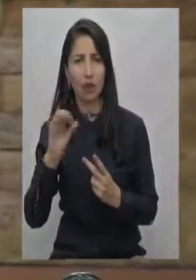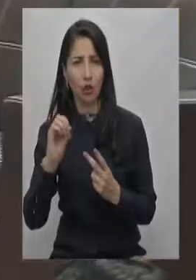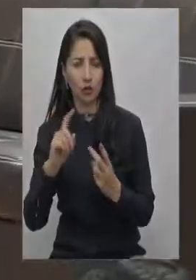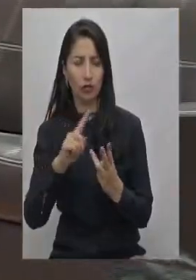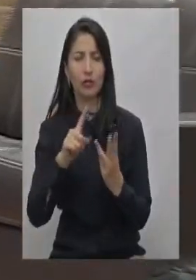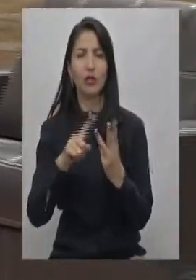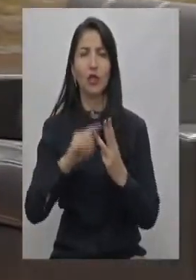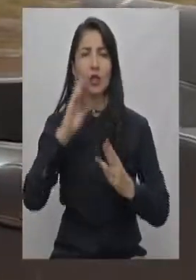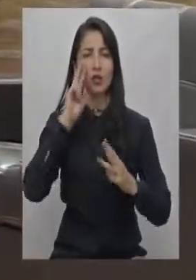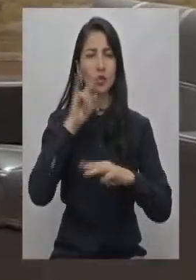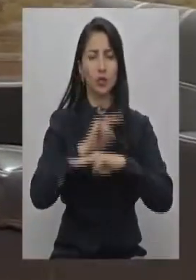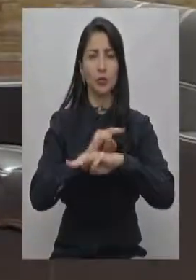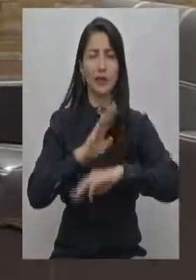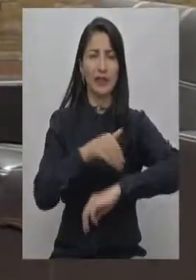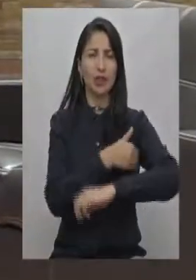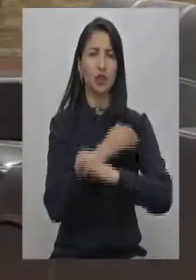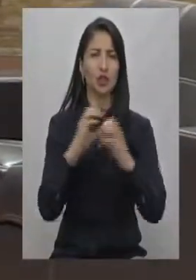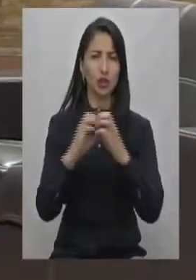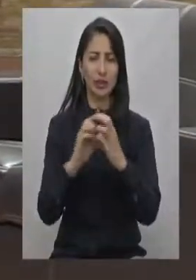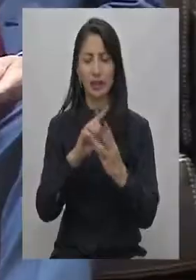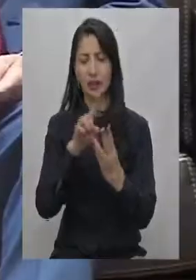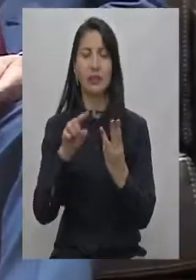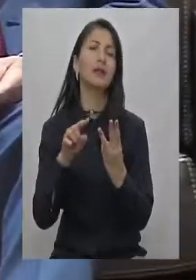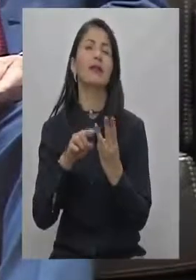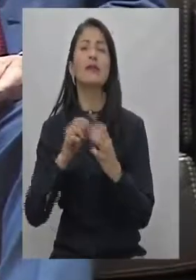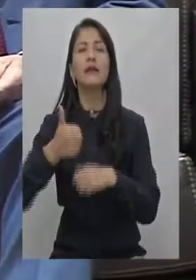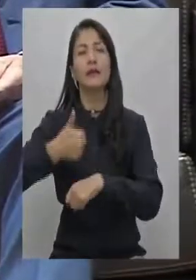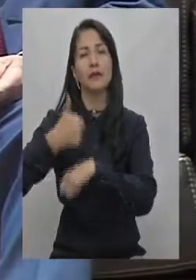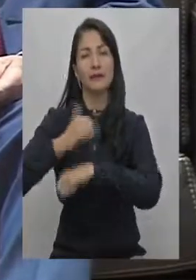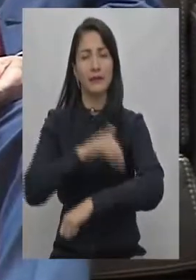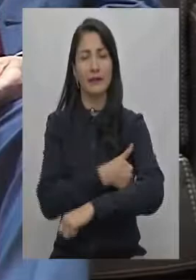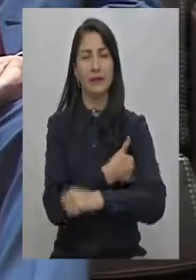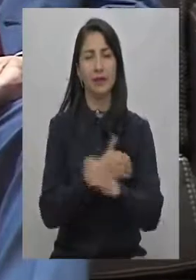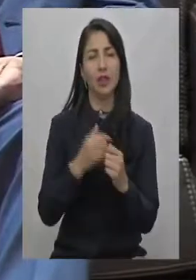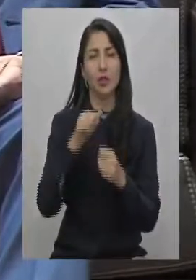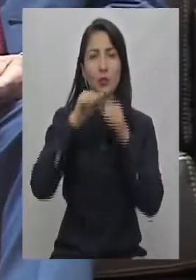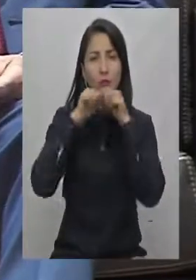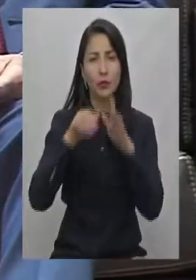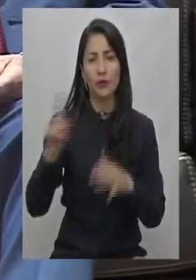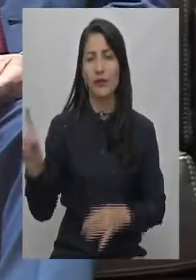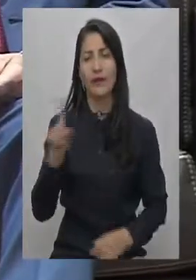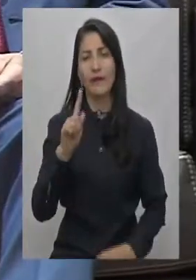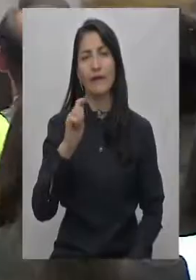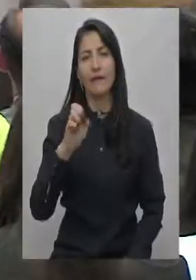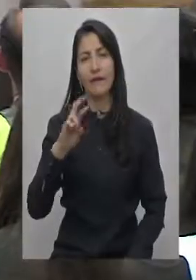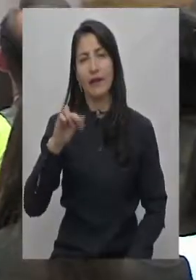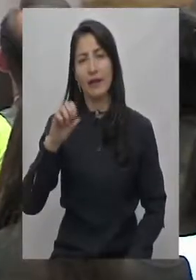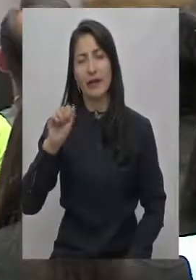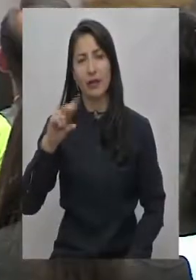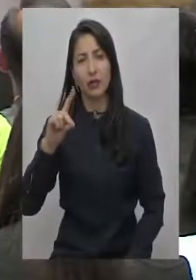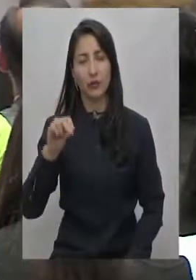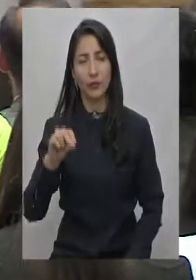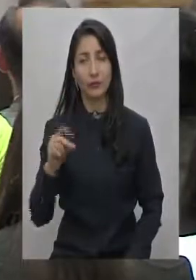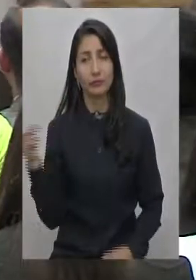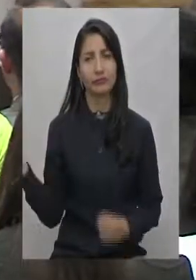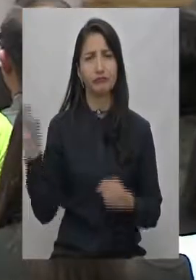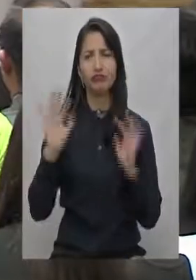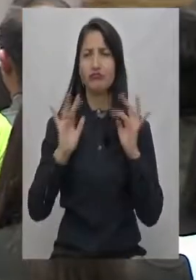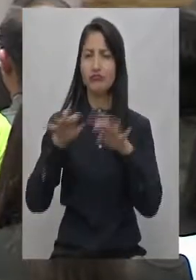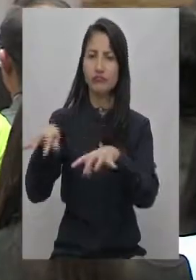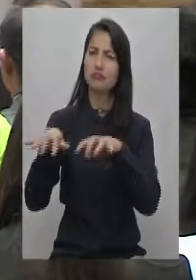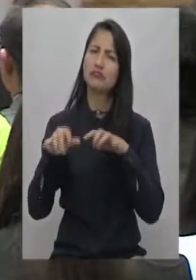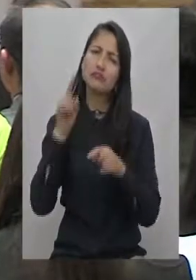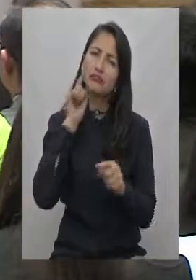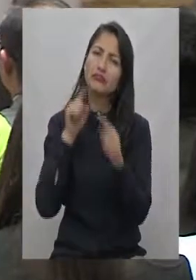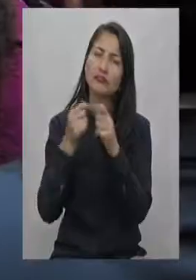Martínez, el Superintendente de Sociedades, Francisco Reyes, y el Jefe del Ministerio Público, Fernando Carrillo. En la instalación de este importante